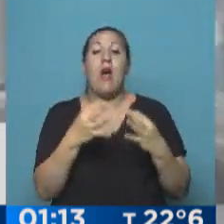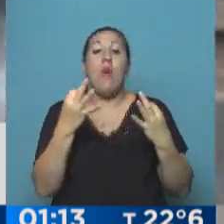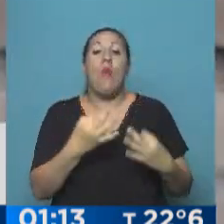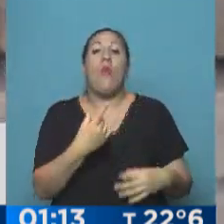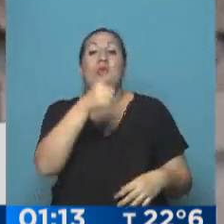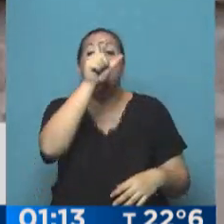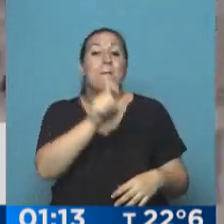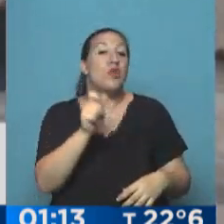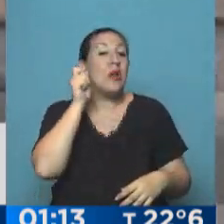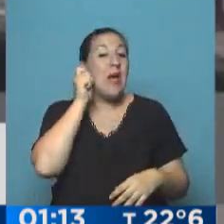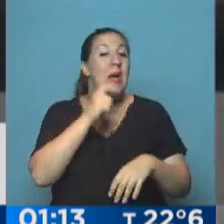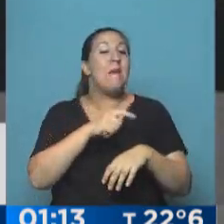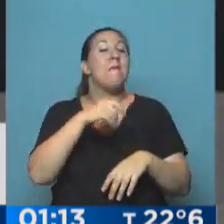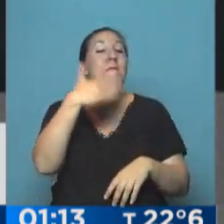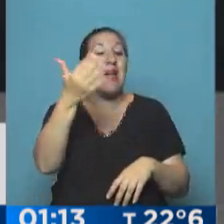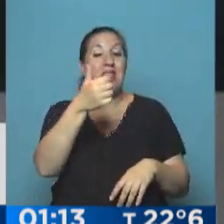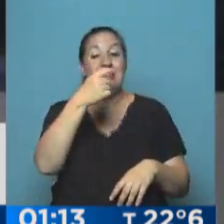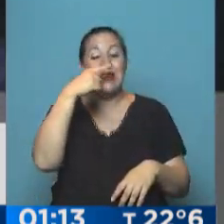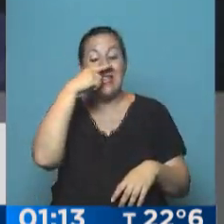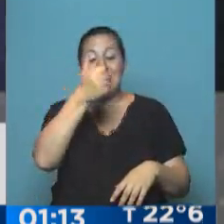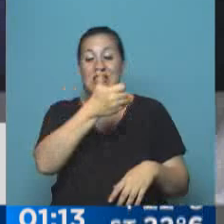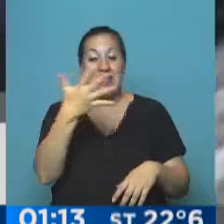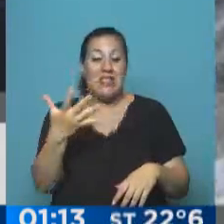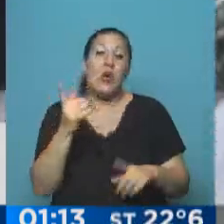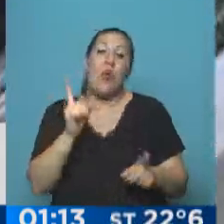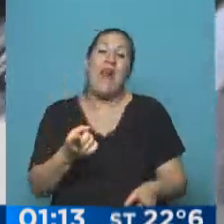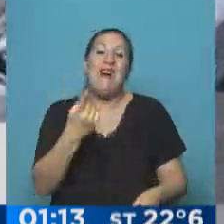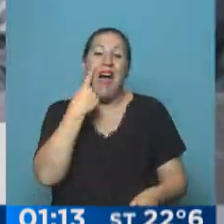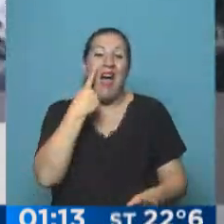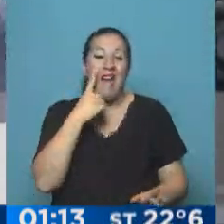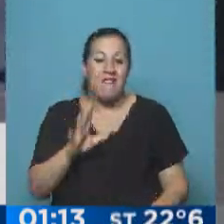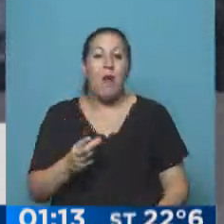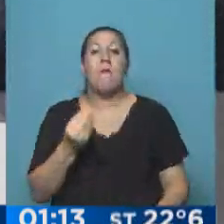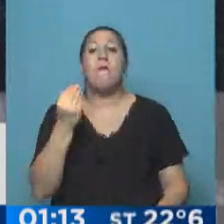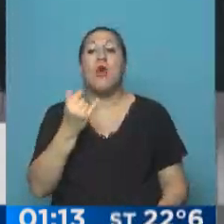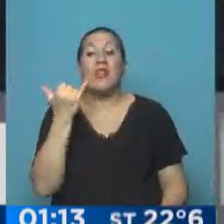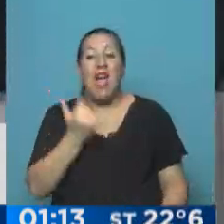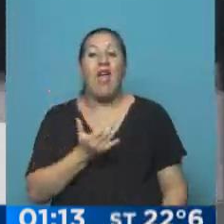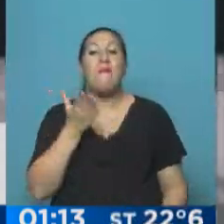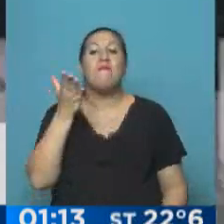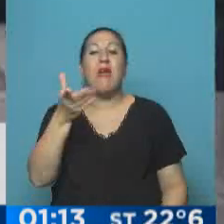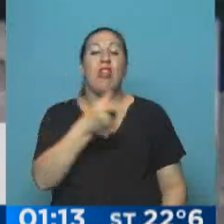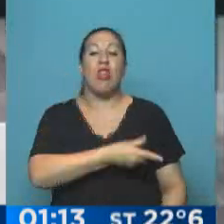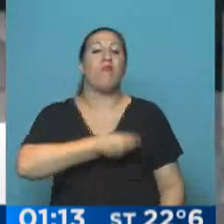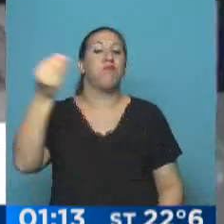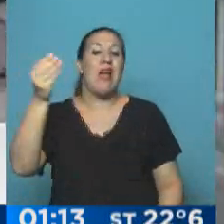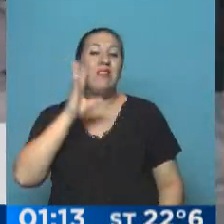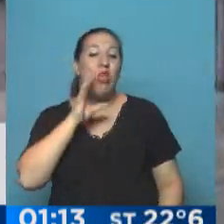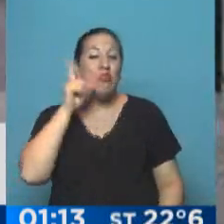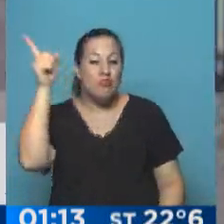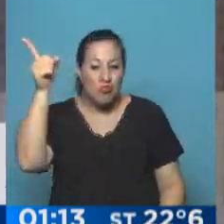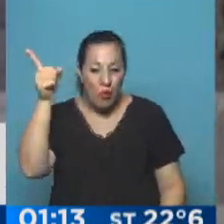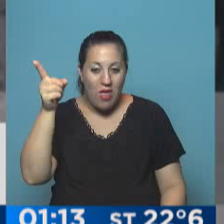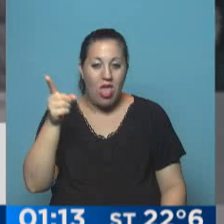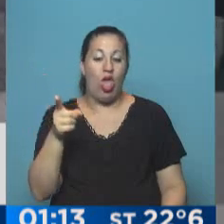persona tiene más de 75 años. Van a, de todas maneras, hacer el intento porque está el pedido de extradición rumbo a los Estados Unidos en el